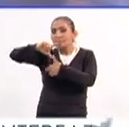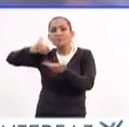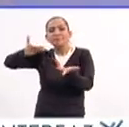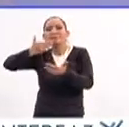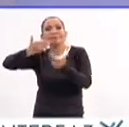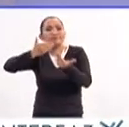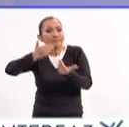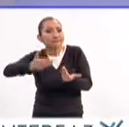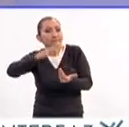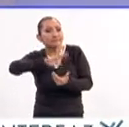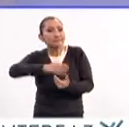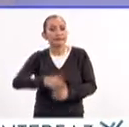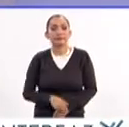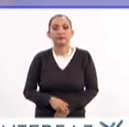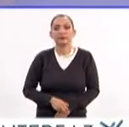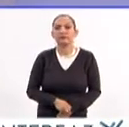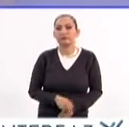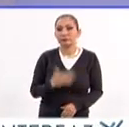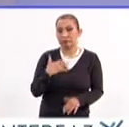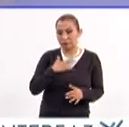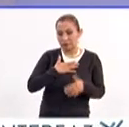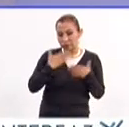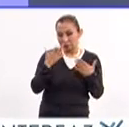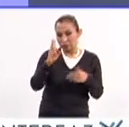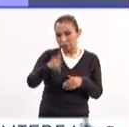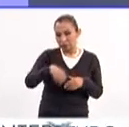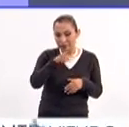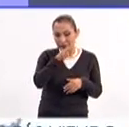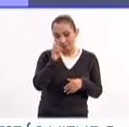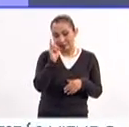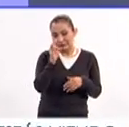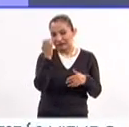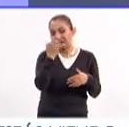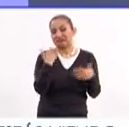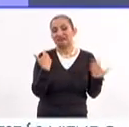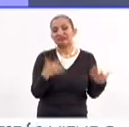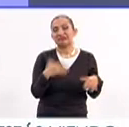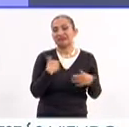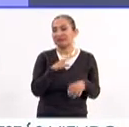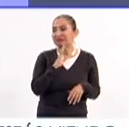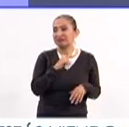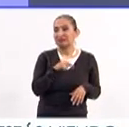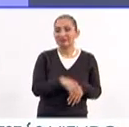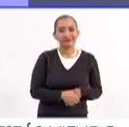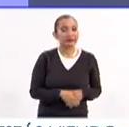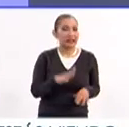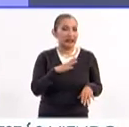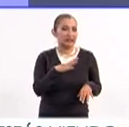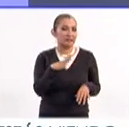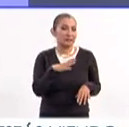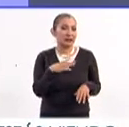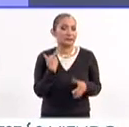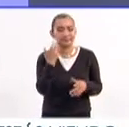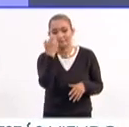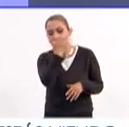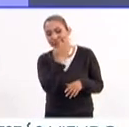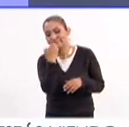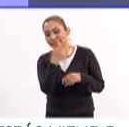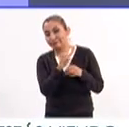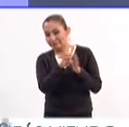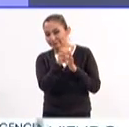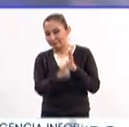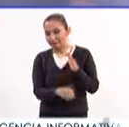Latina? Bueno, vamos a ser muy honestos, sí es preocupante a veces donde nos encontramos. Existen índices de